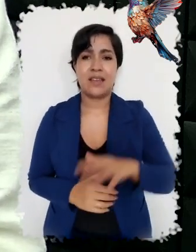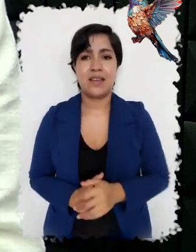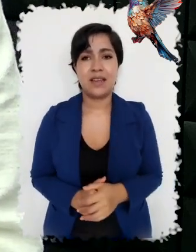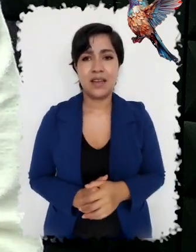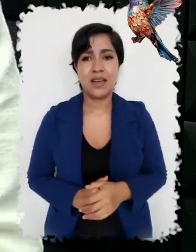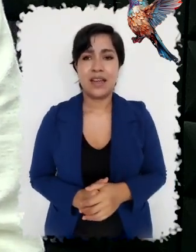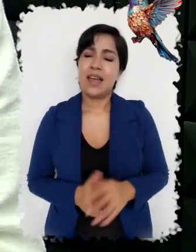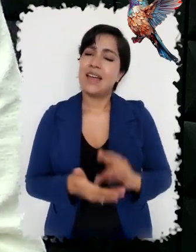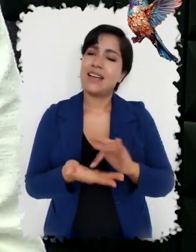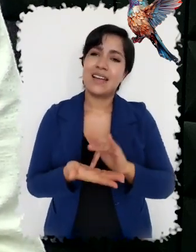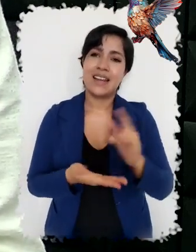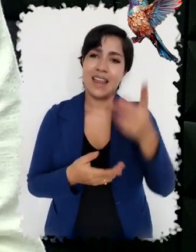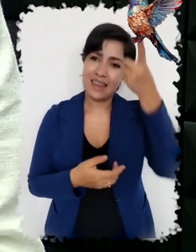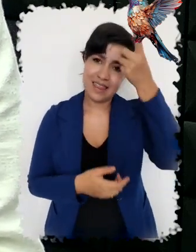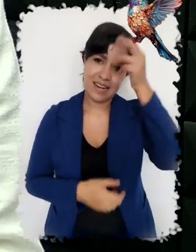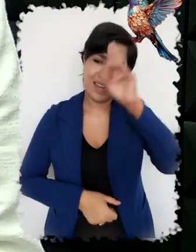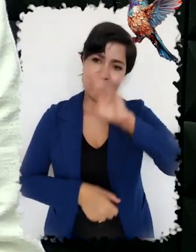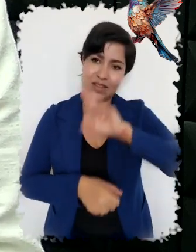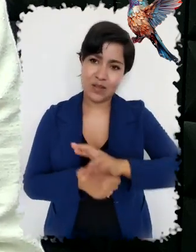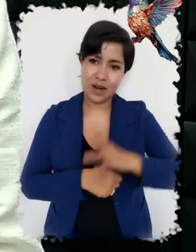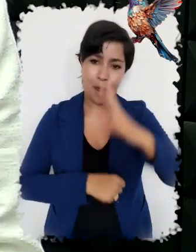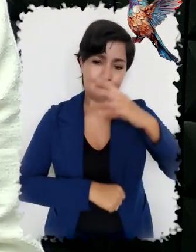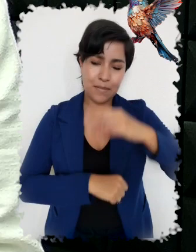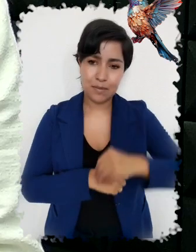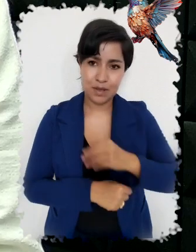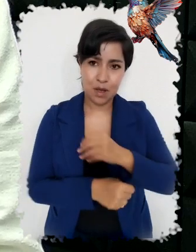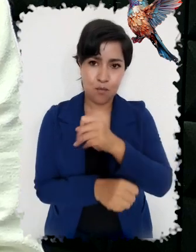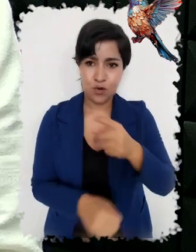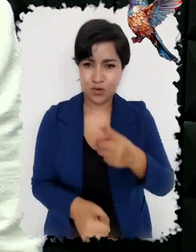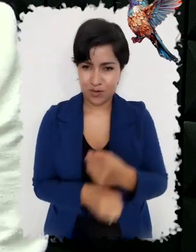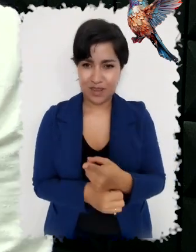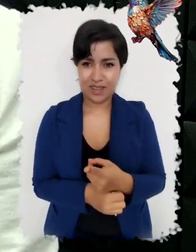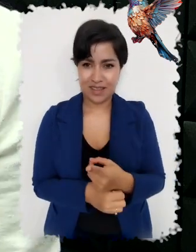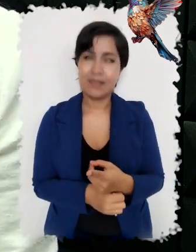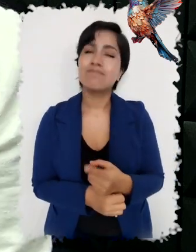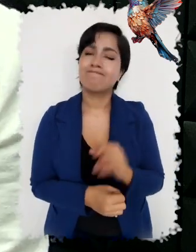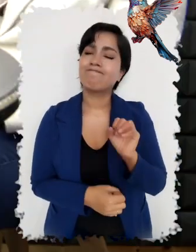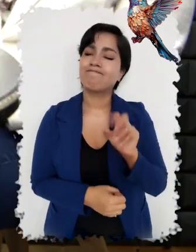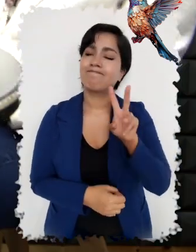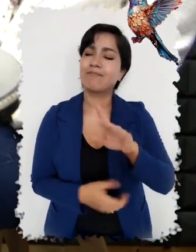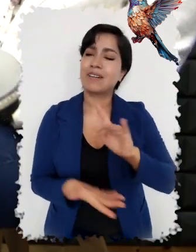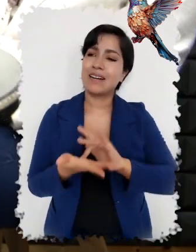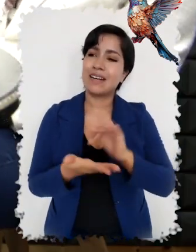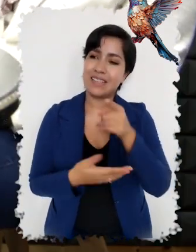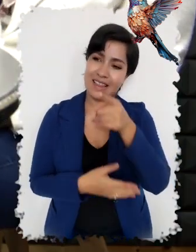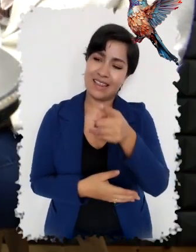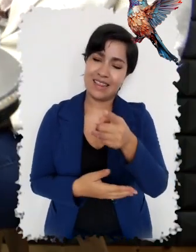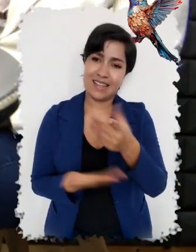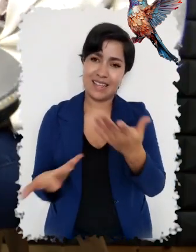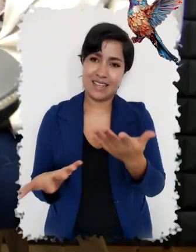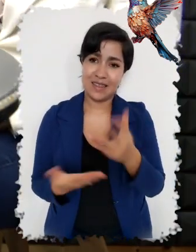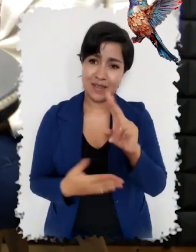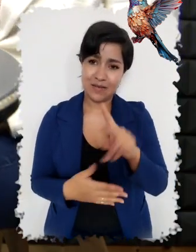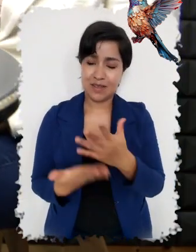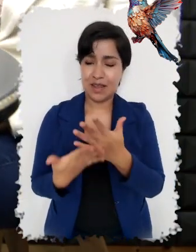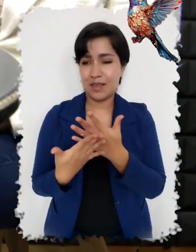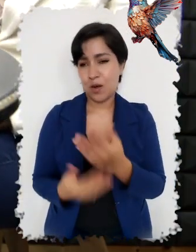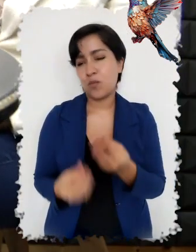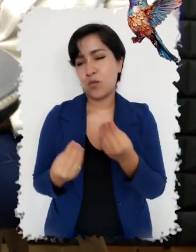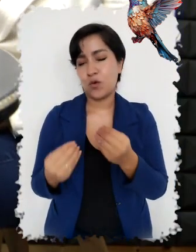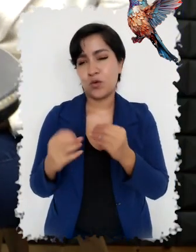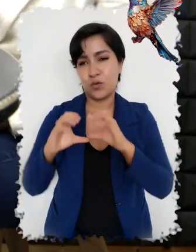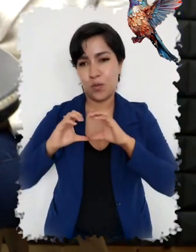eh gracias al director que me dio esta oportunidad Así es Muchas gracias a ti con mi corazón